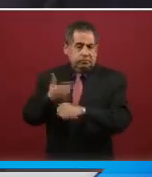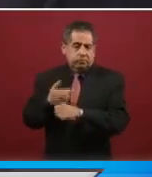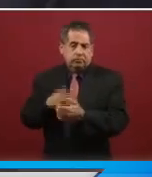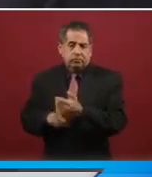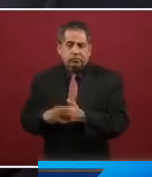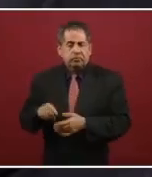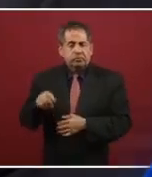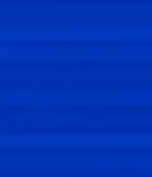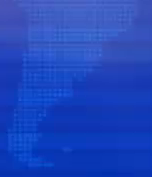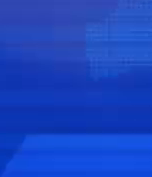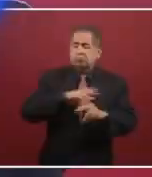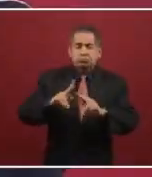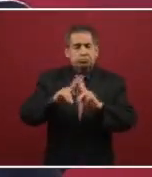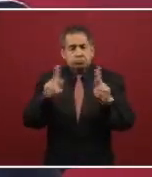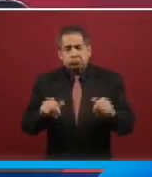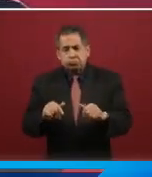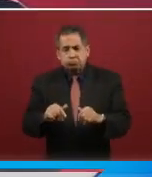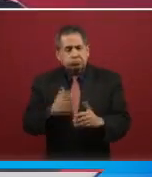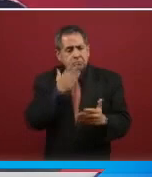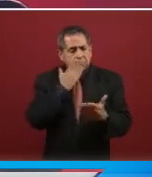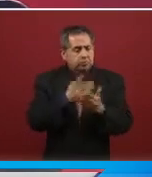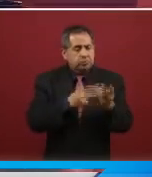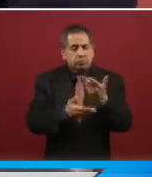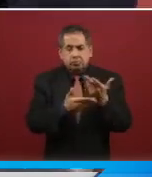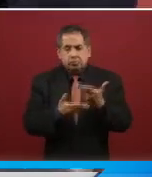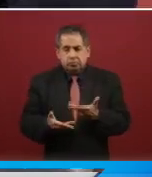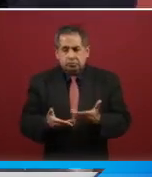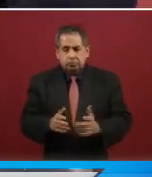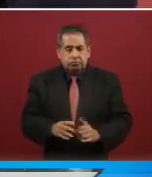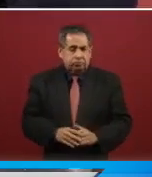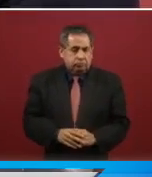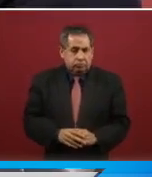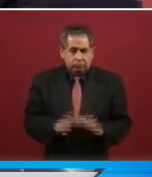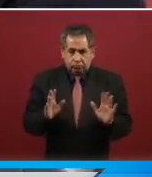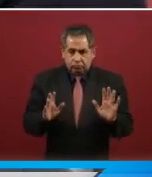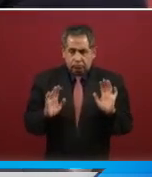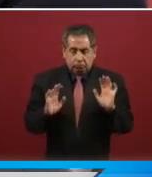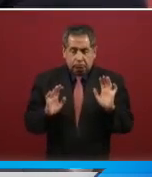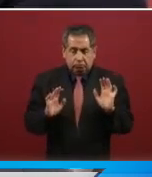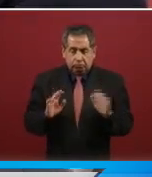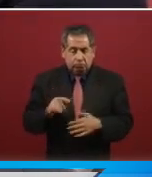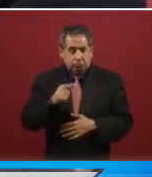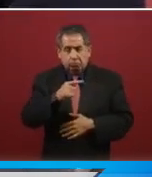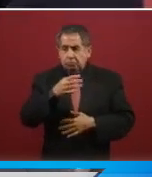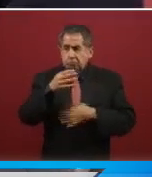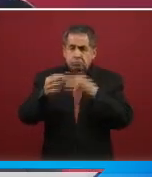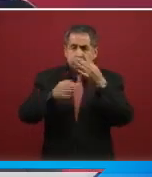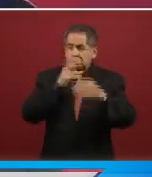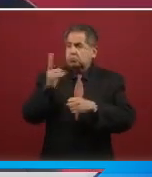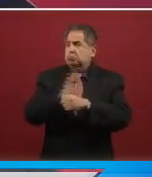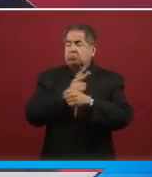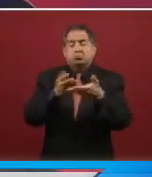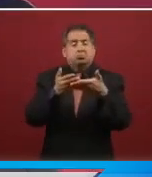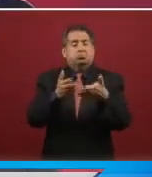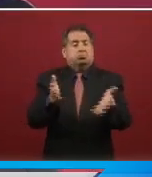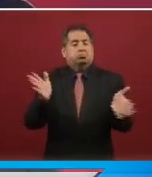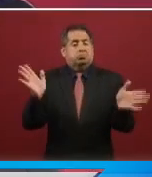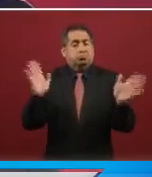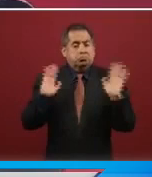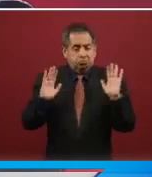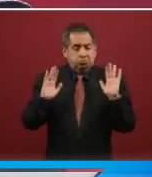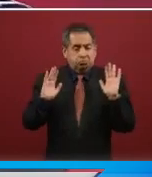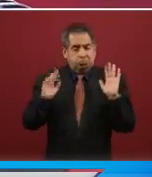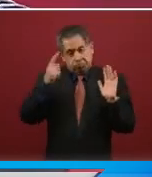por 10 años. Cartilla moral. Se continuará teniendo una buena relación con las distintas religiones en el país, y